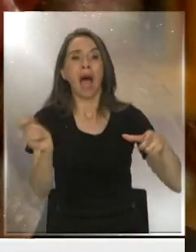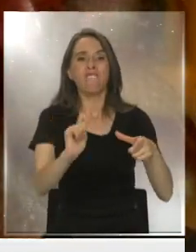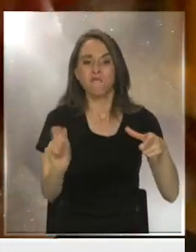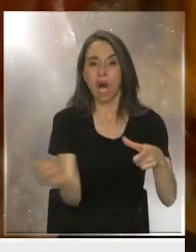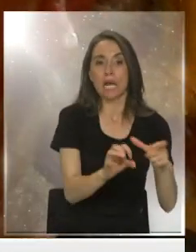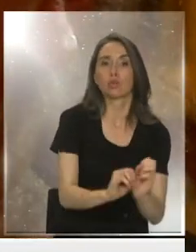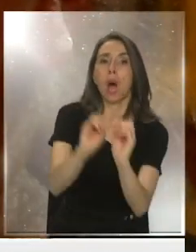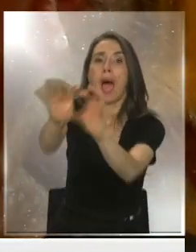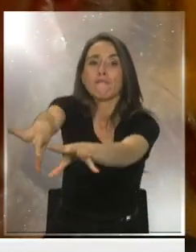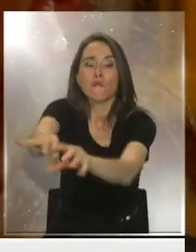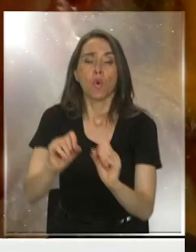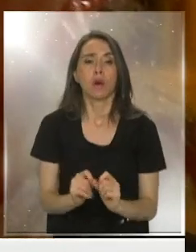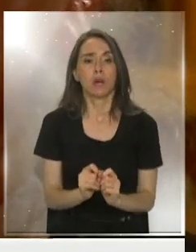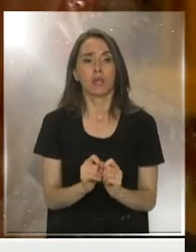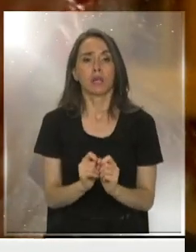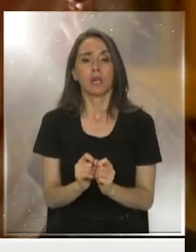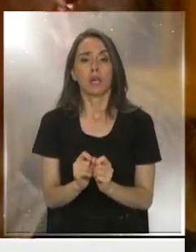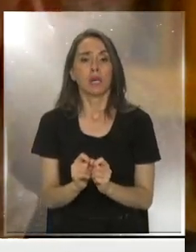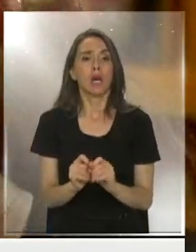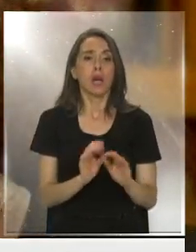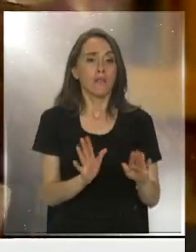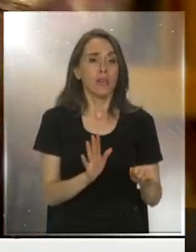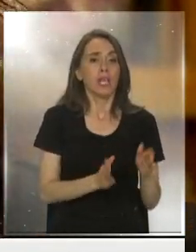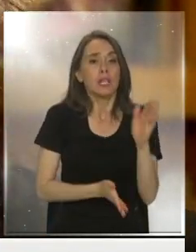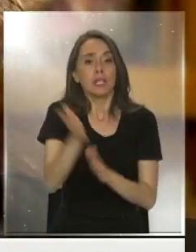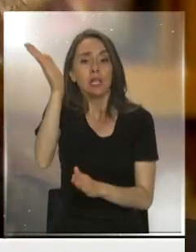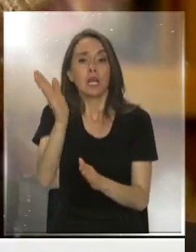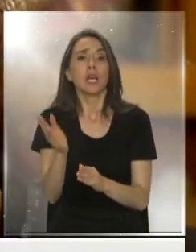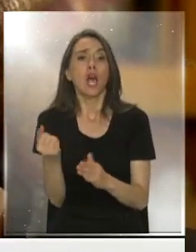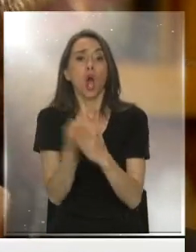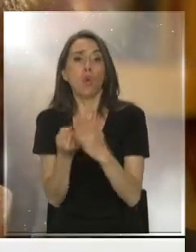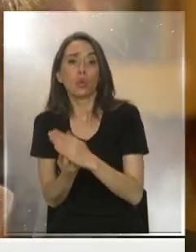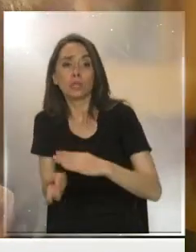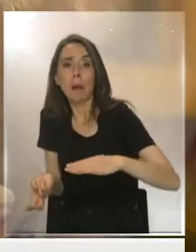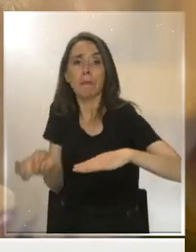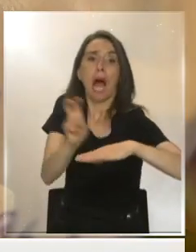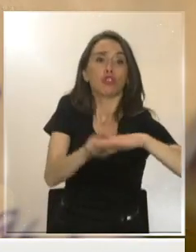basura, y ahí a salir a luchar por las micros.